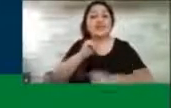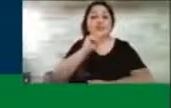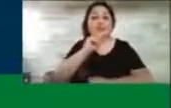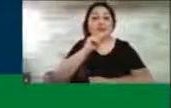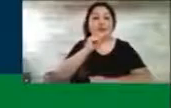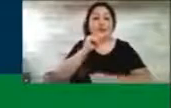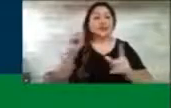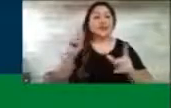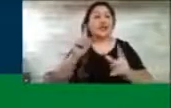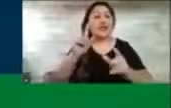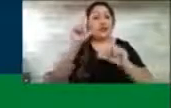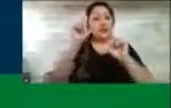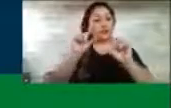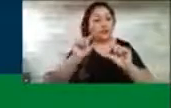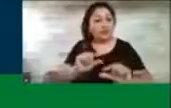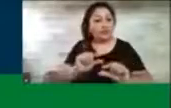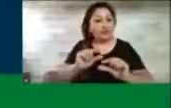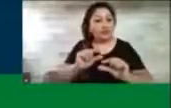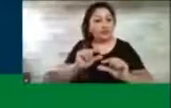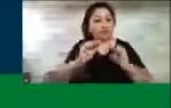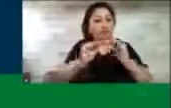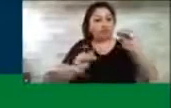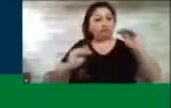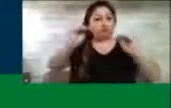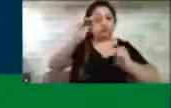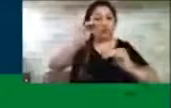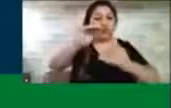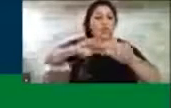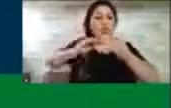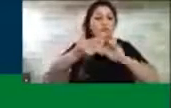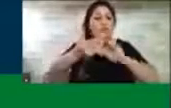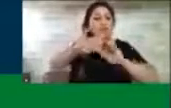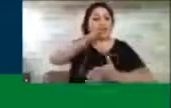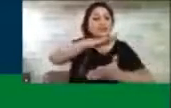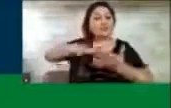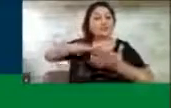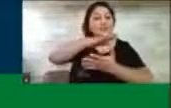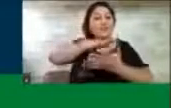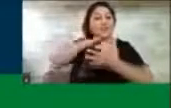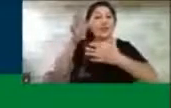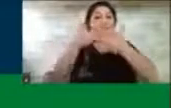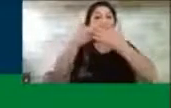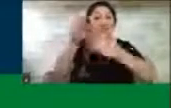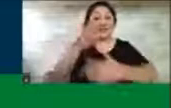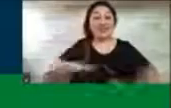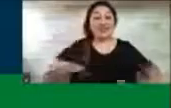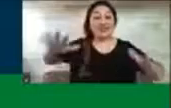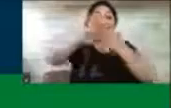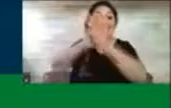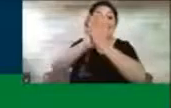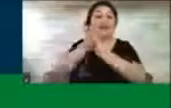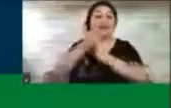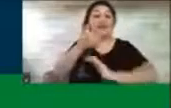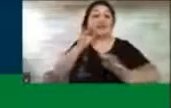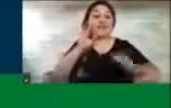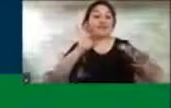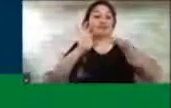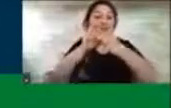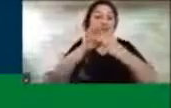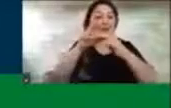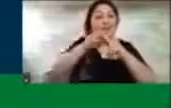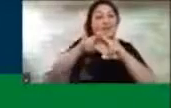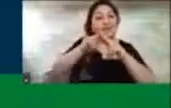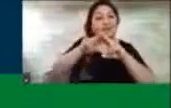desigualdades las comunidades y ciudades sostenibles y unas alianzas para crear objetivos obvio porque en la vida